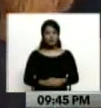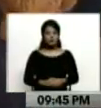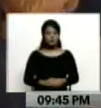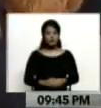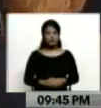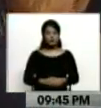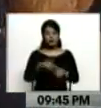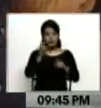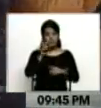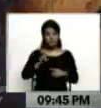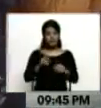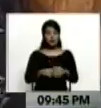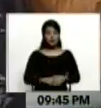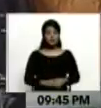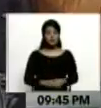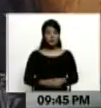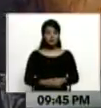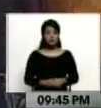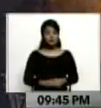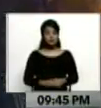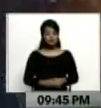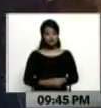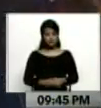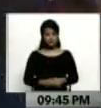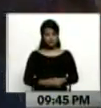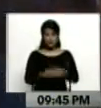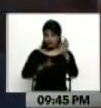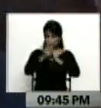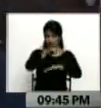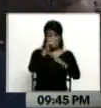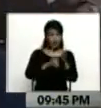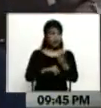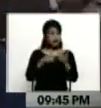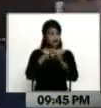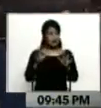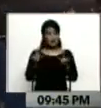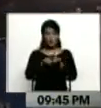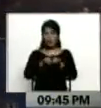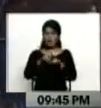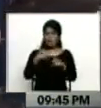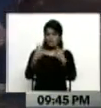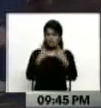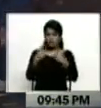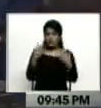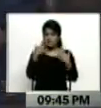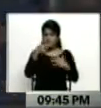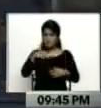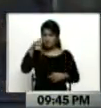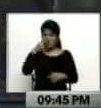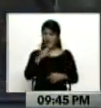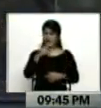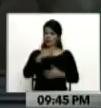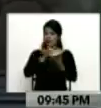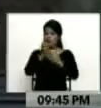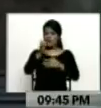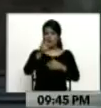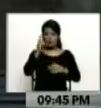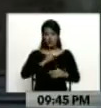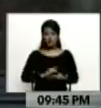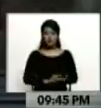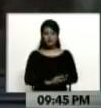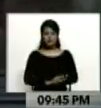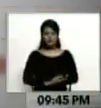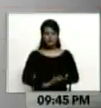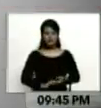bienes de Venezuela el desarrollo integral y estoy parafraseando a nuestro Padre